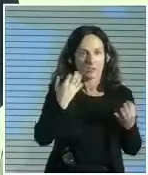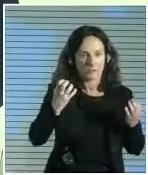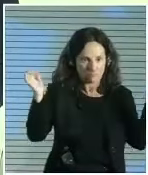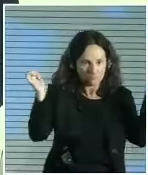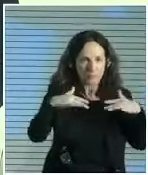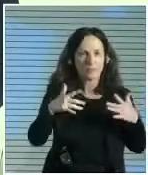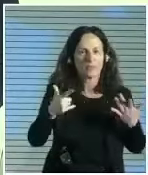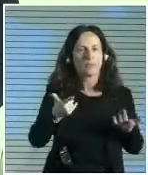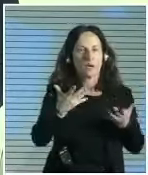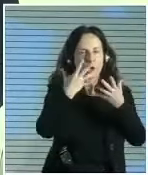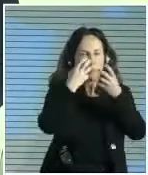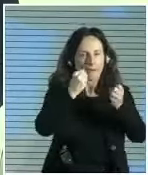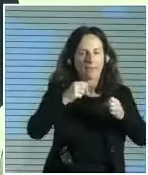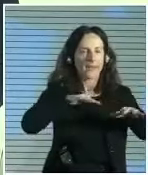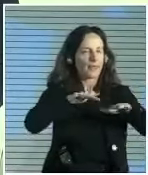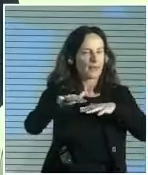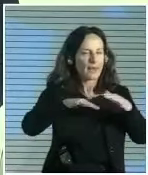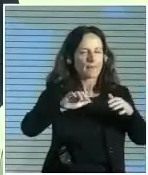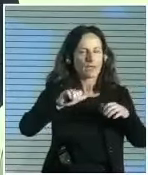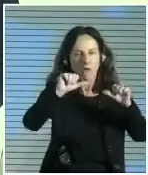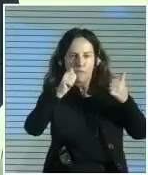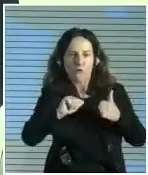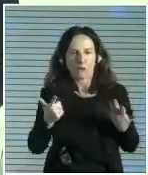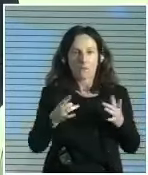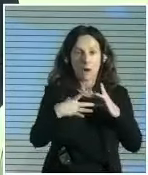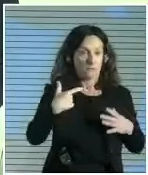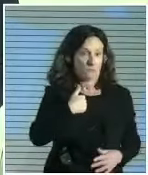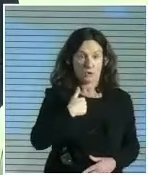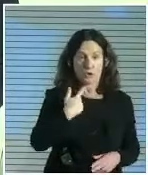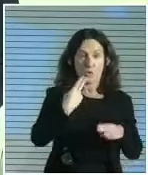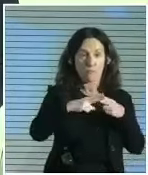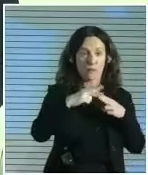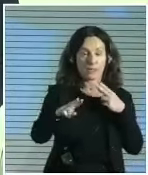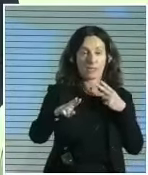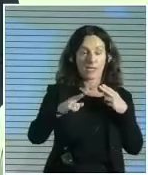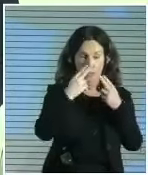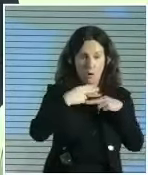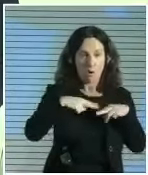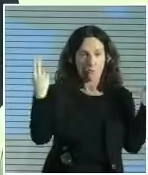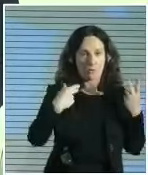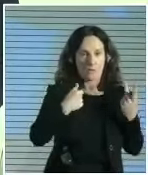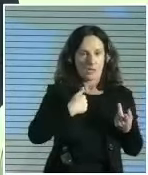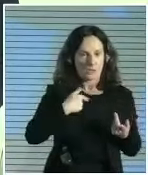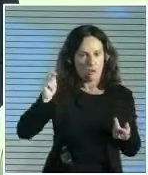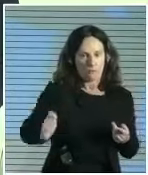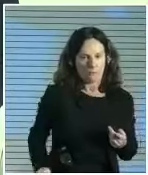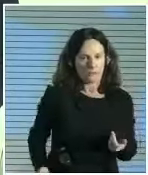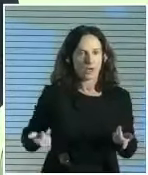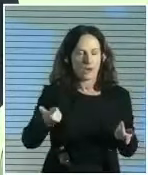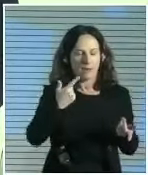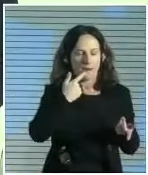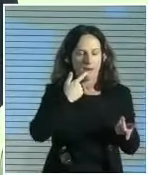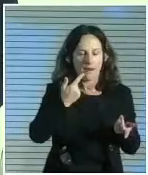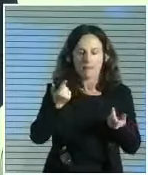Nosotros, yo soy un diseñador de políticas públicas y y me toca ir a destinos de todo tipo,